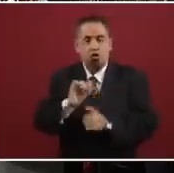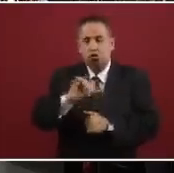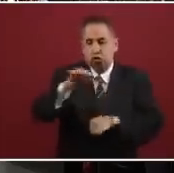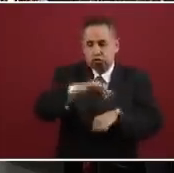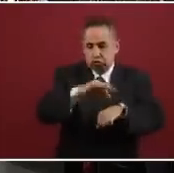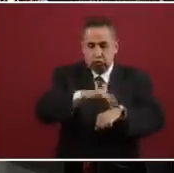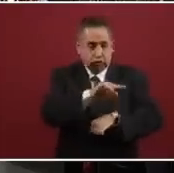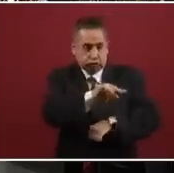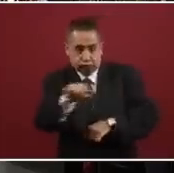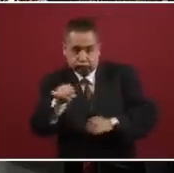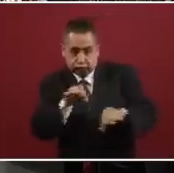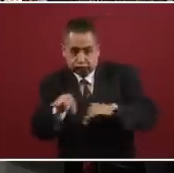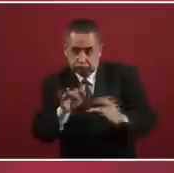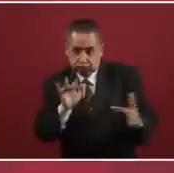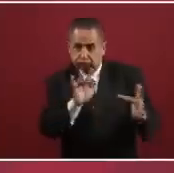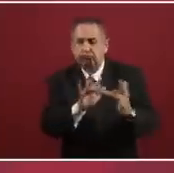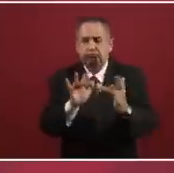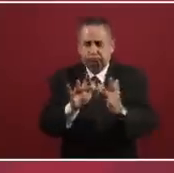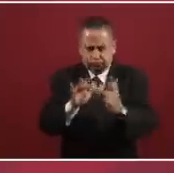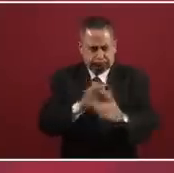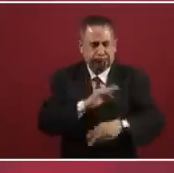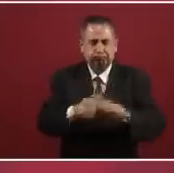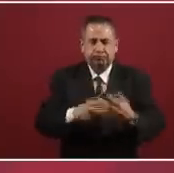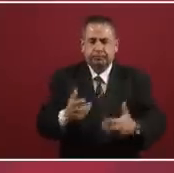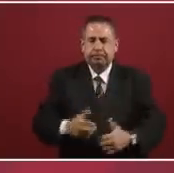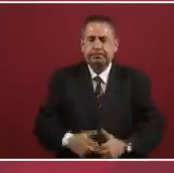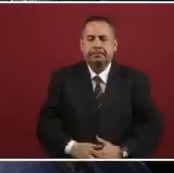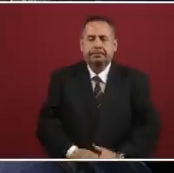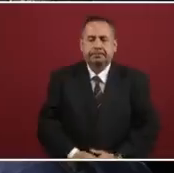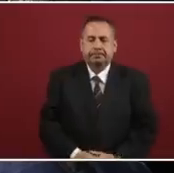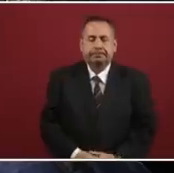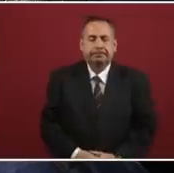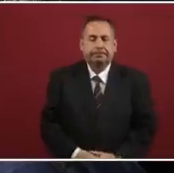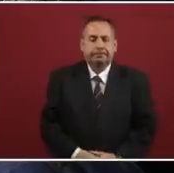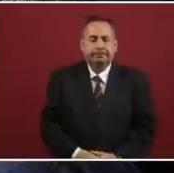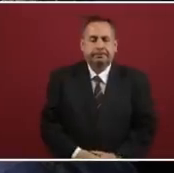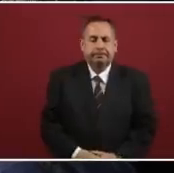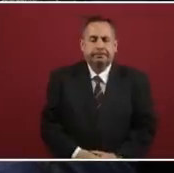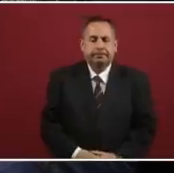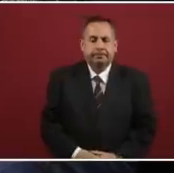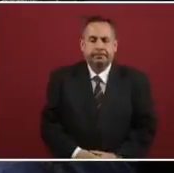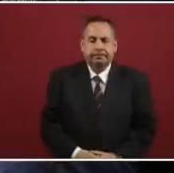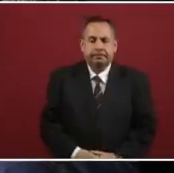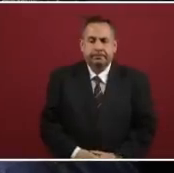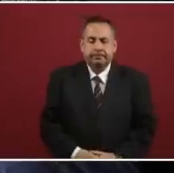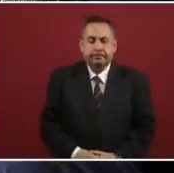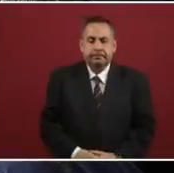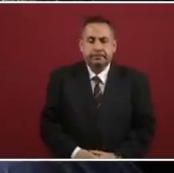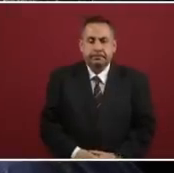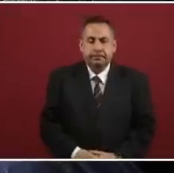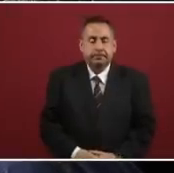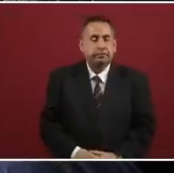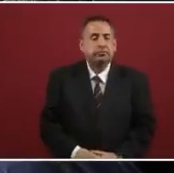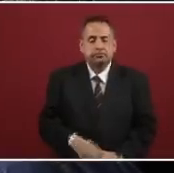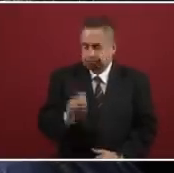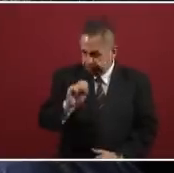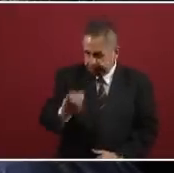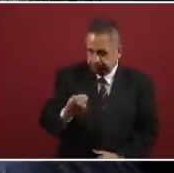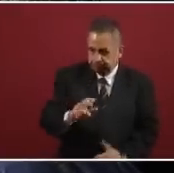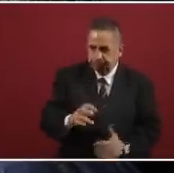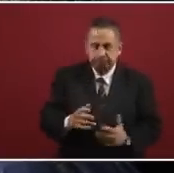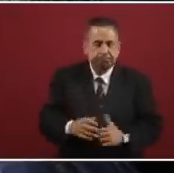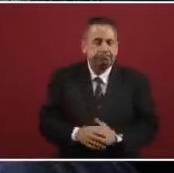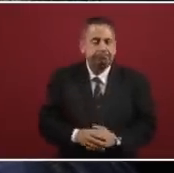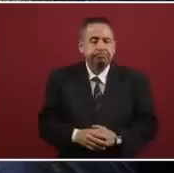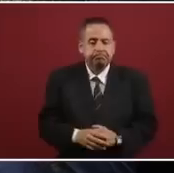estado trabajando en este tema. ¿Recomiendan también un cambio en la dieta nacional? Sí.